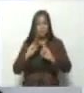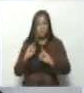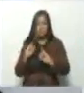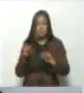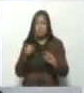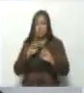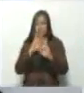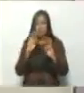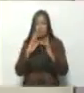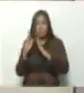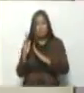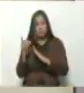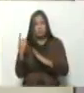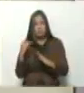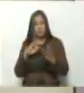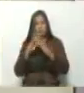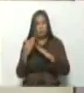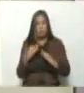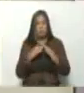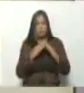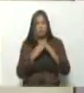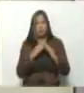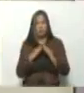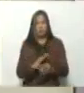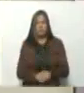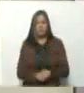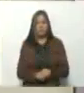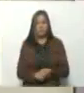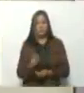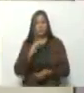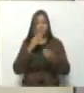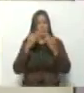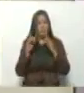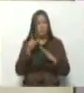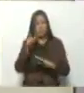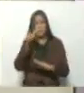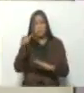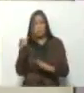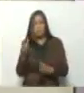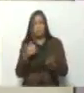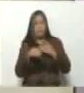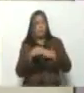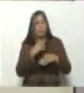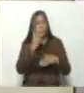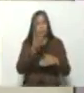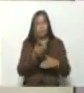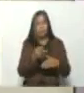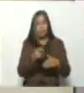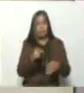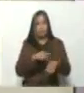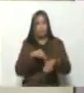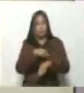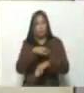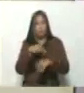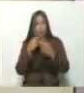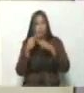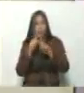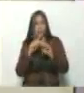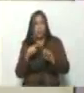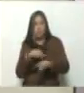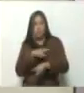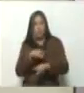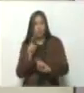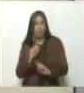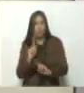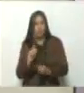a raíz de esa organización que tiene la comunidad, no permiten que los vecinos saquen la basura fuera de horario. E igual